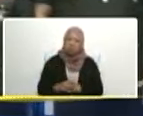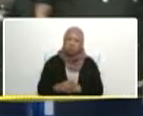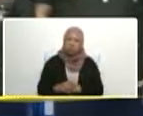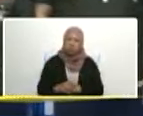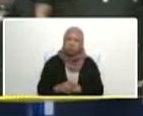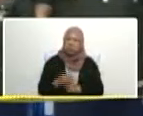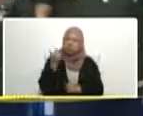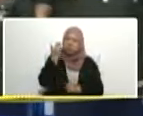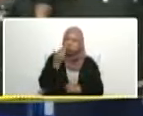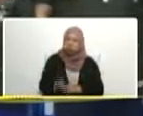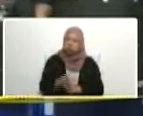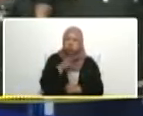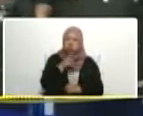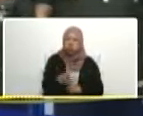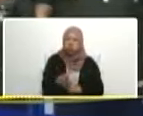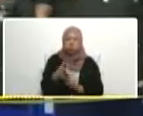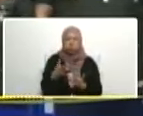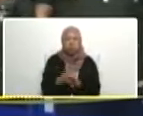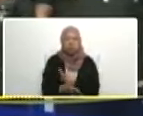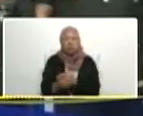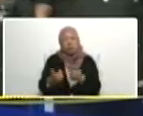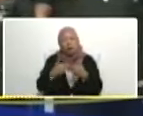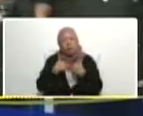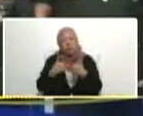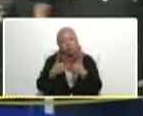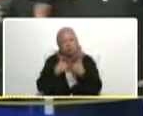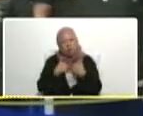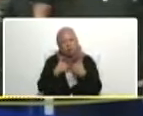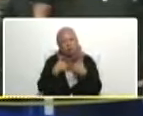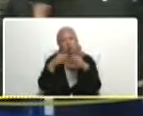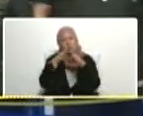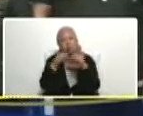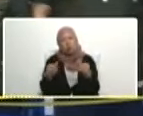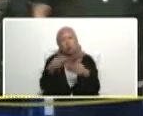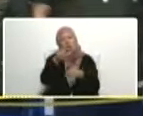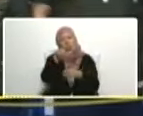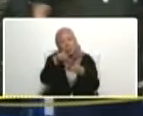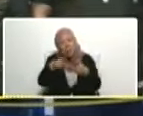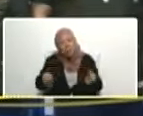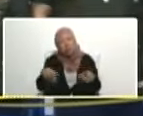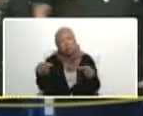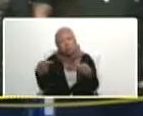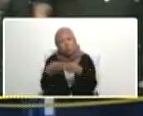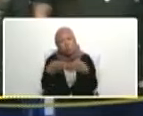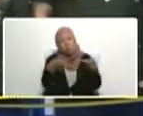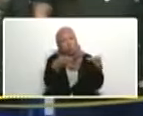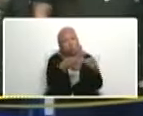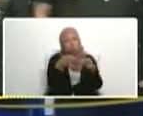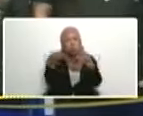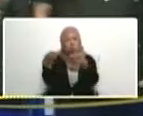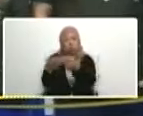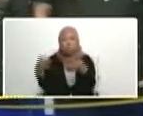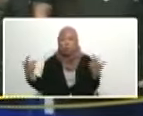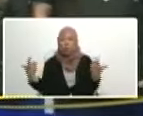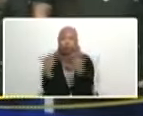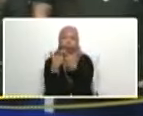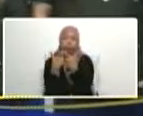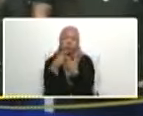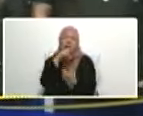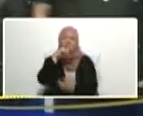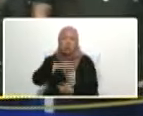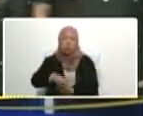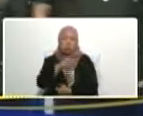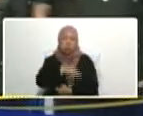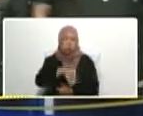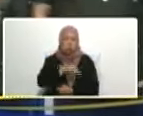baratas acciones, pero que hacen daño y que pretenden hacer daño y fragmentar, repito, nuevamente a la